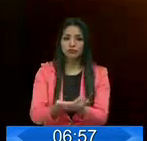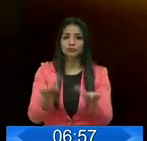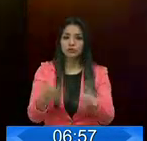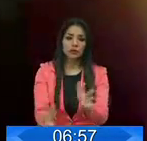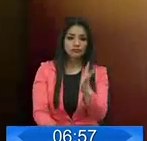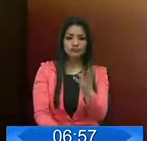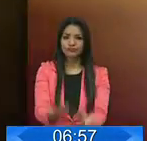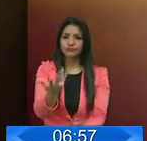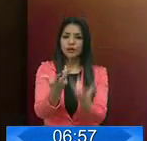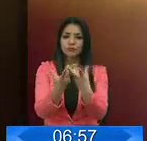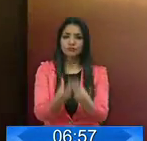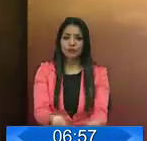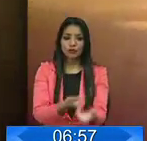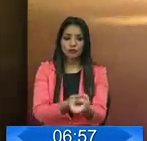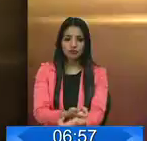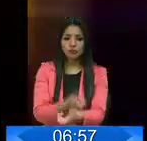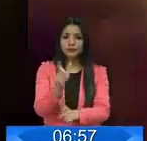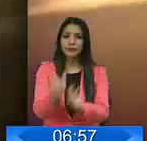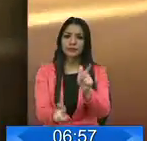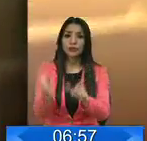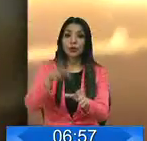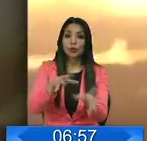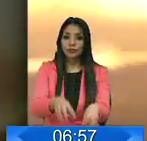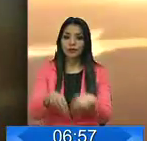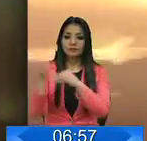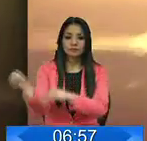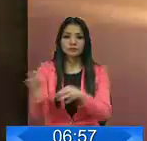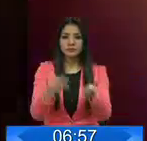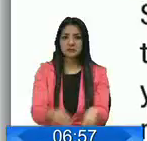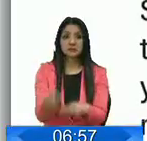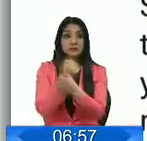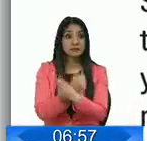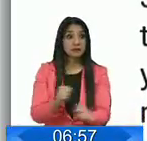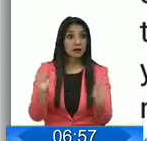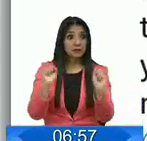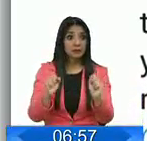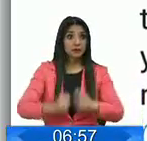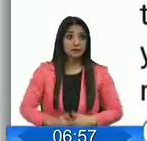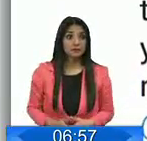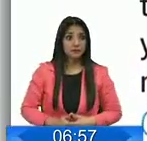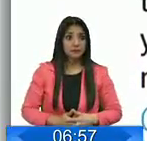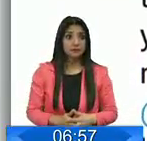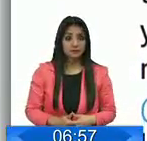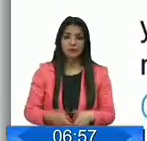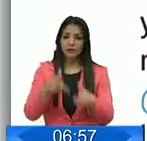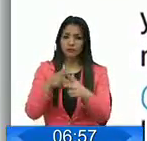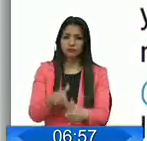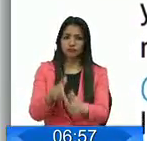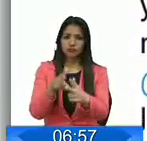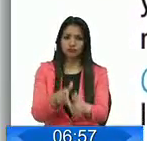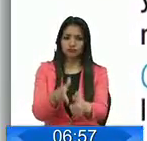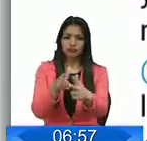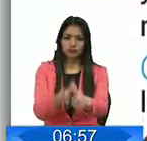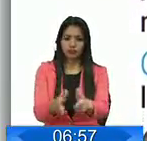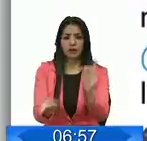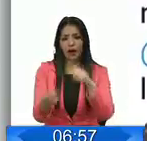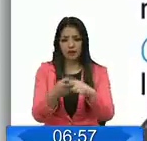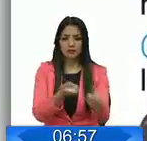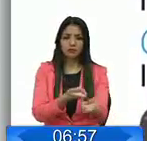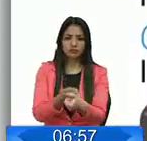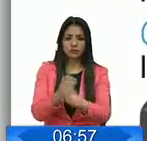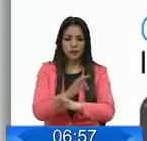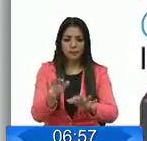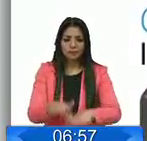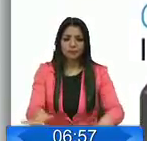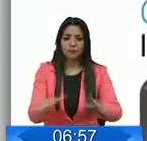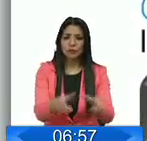y rescatar a los ocupantes. En la zona se registró, pues, congestión vehicular mientras se efectuaban las labores de limpieza y